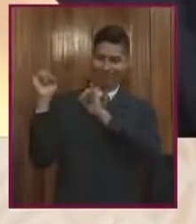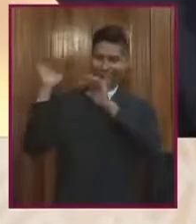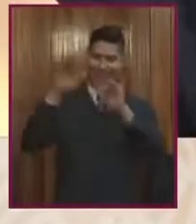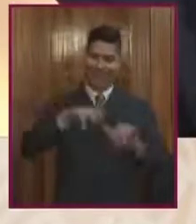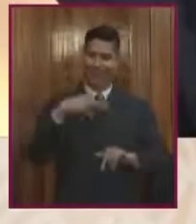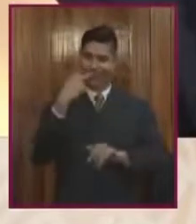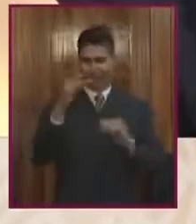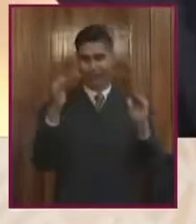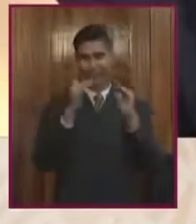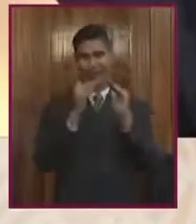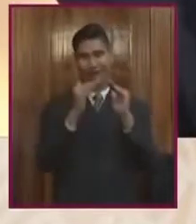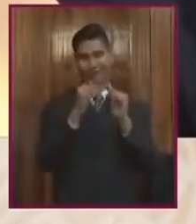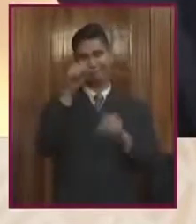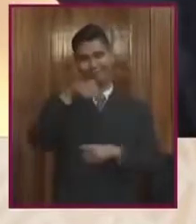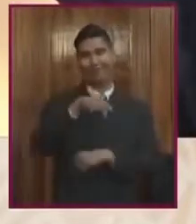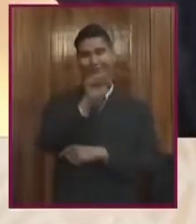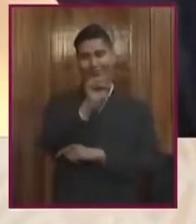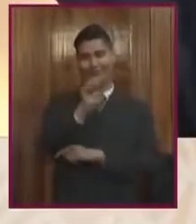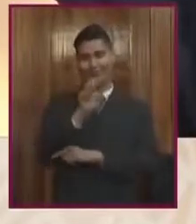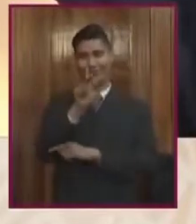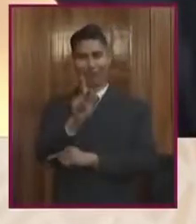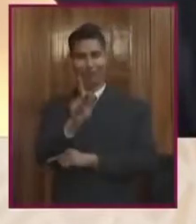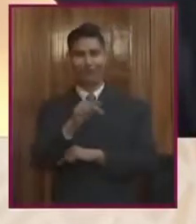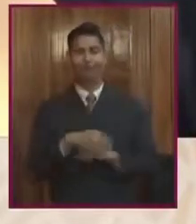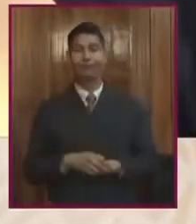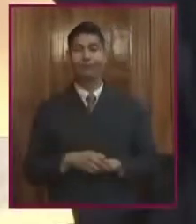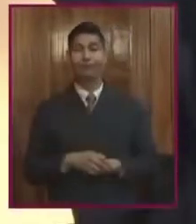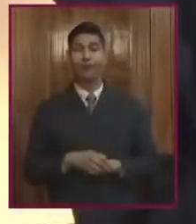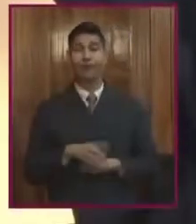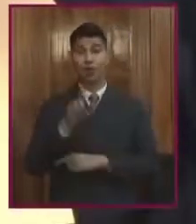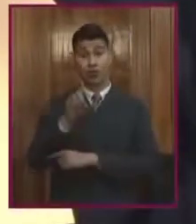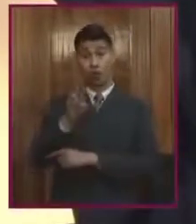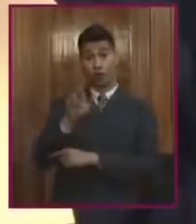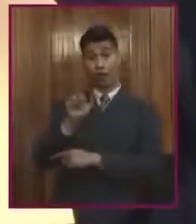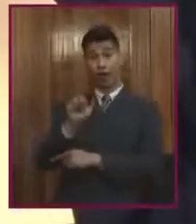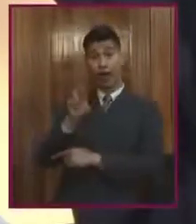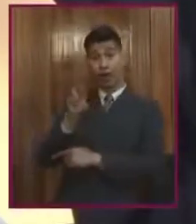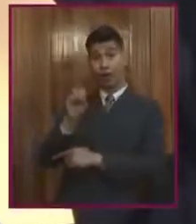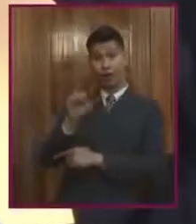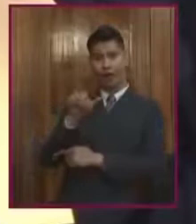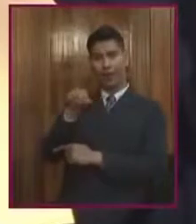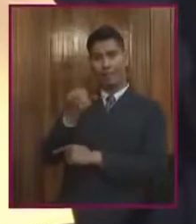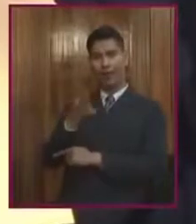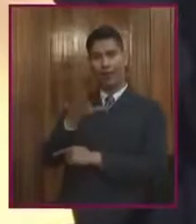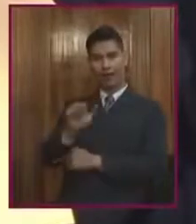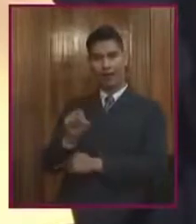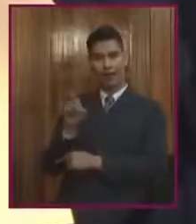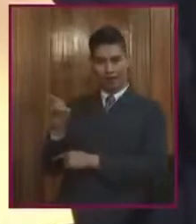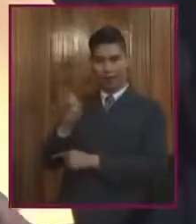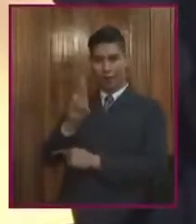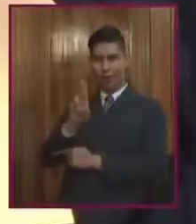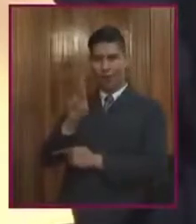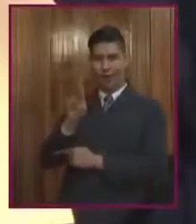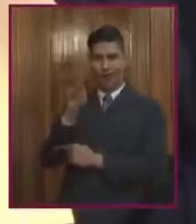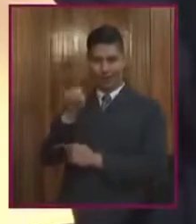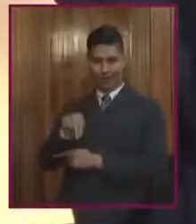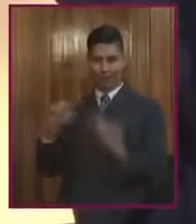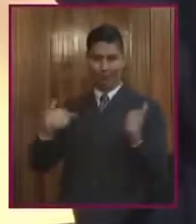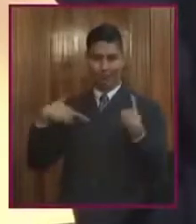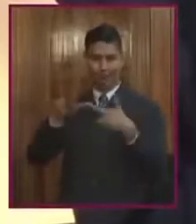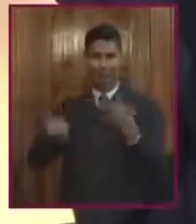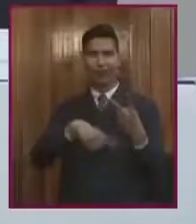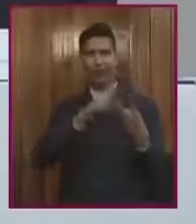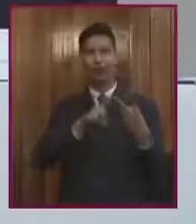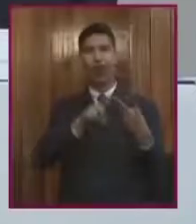a la Secretaría de Educación Pública. Doctora Rosa María Torres Hernández, directora de la Unidad Pedagógica Nacional, compañero